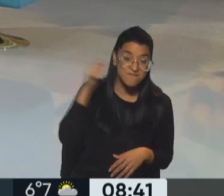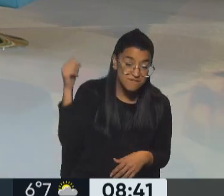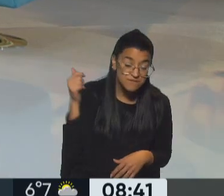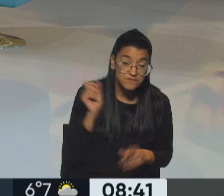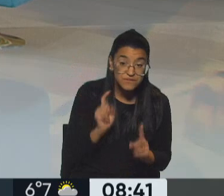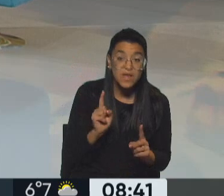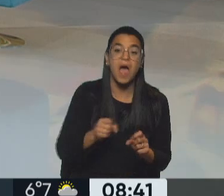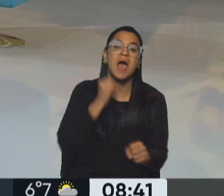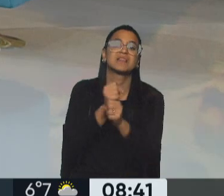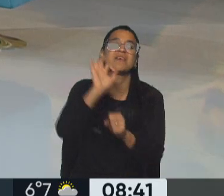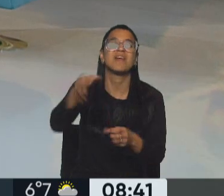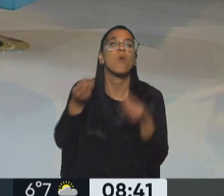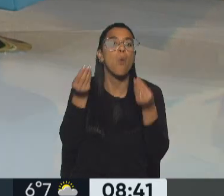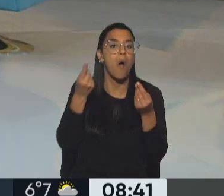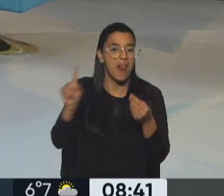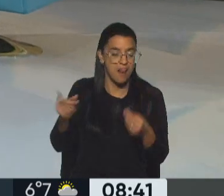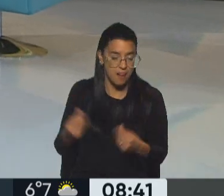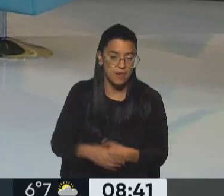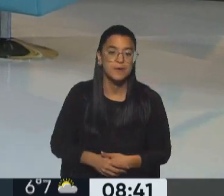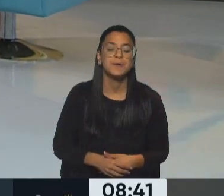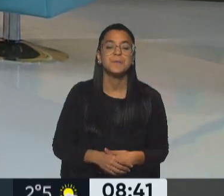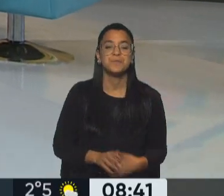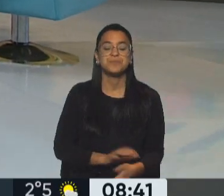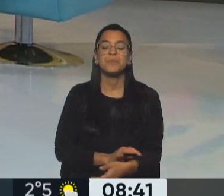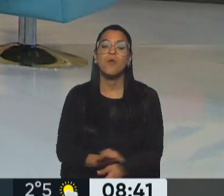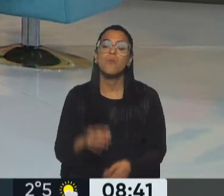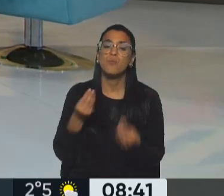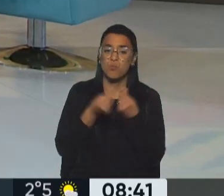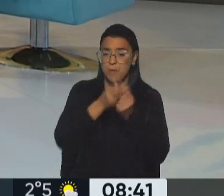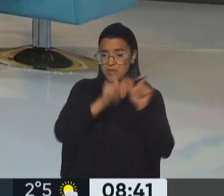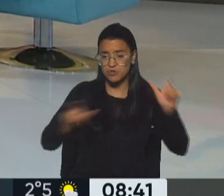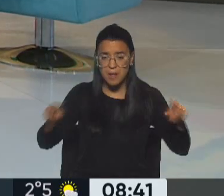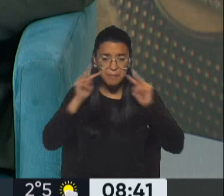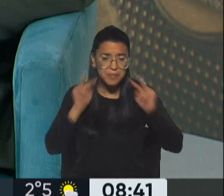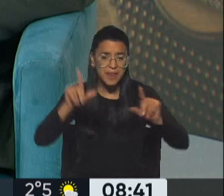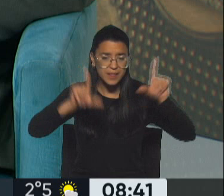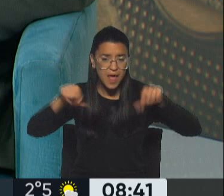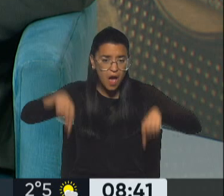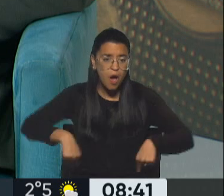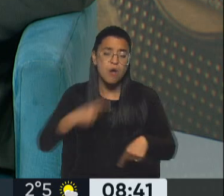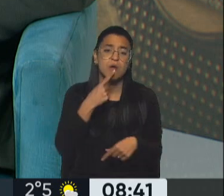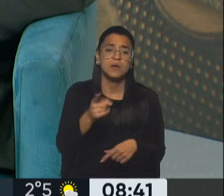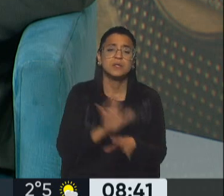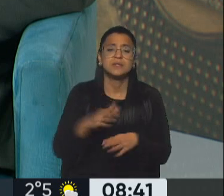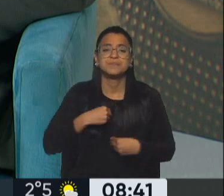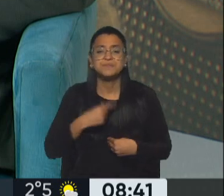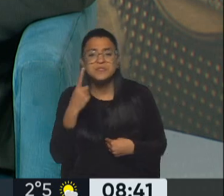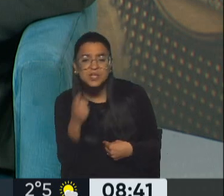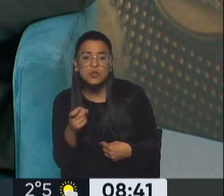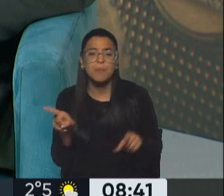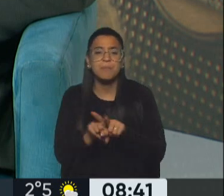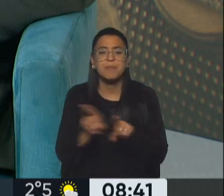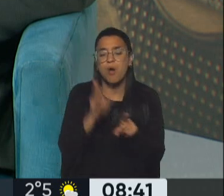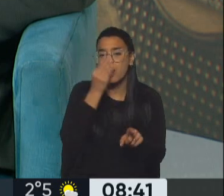tener cultivo. Claro. Doctora, ¿y qué hacemos cuando, y le debe pasar a muchas personas que están en casa mirando esta hora, ¿no? Uno tiene los mismos síntomas que en la